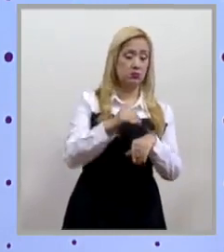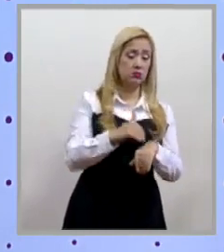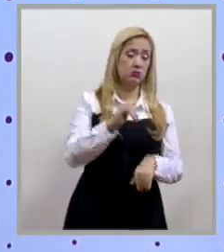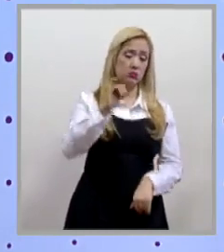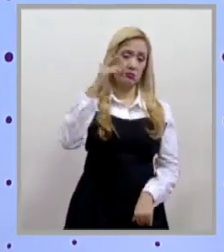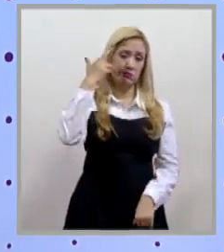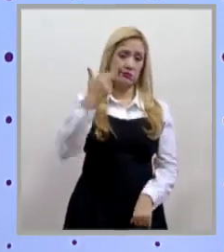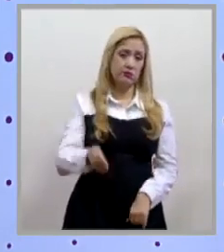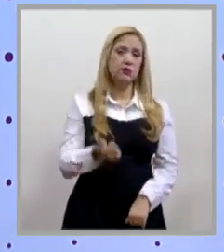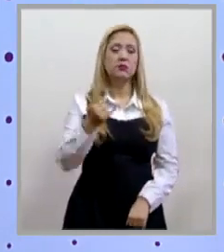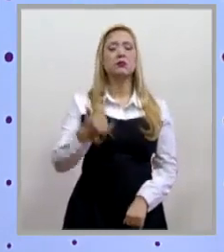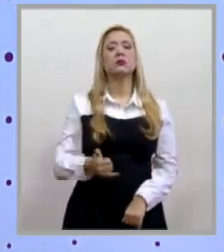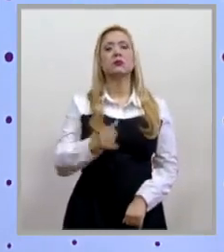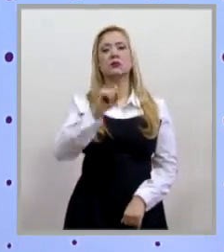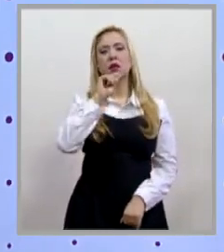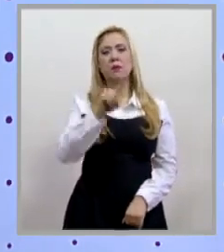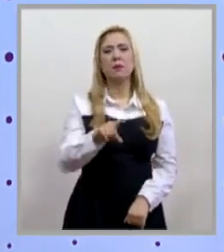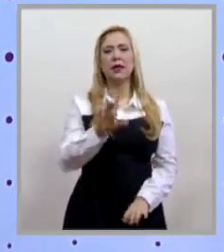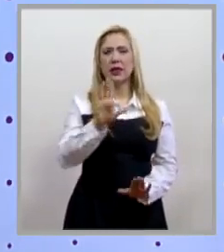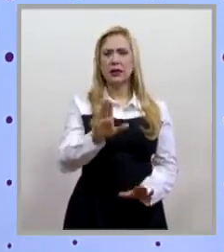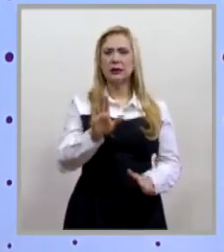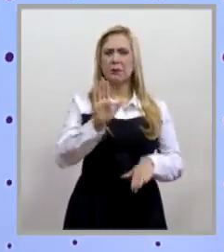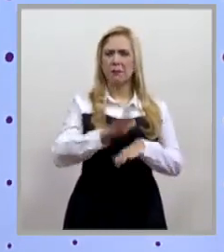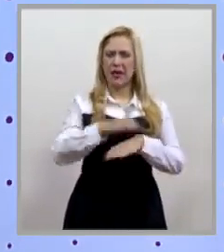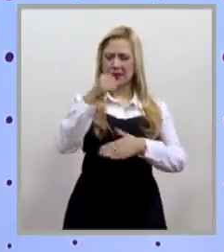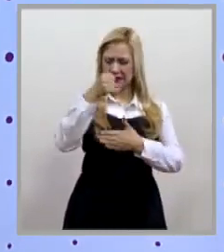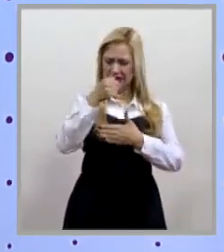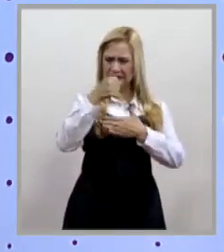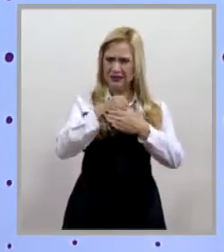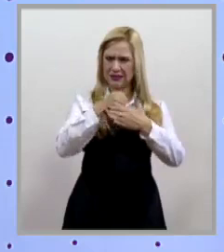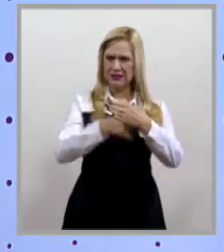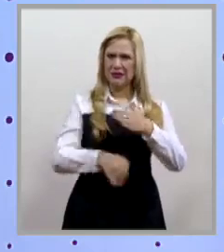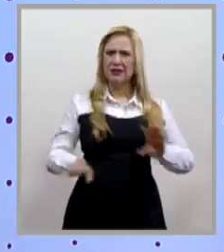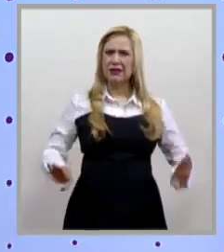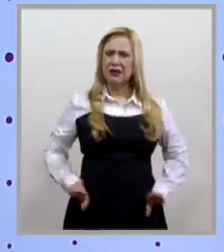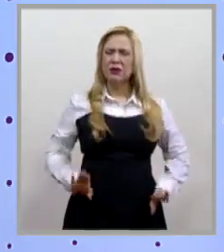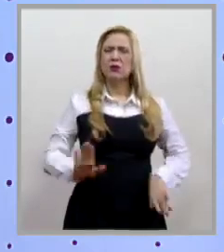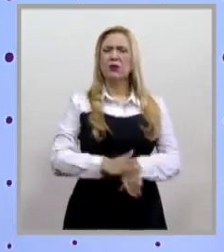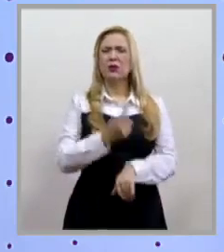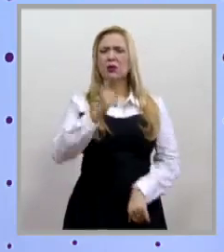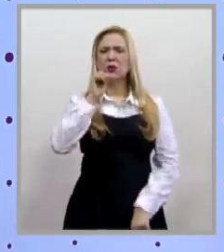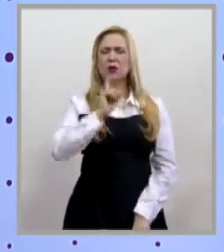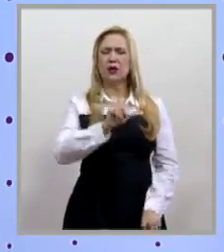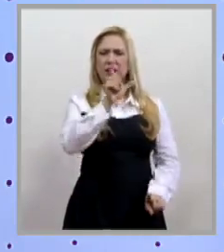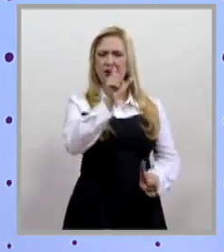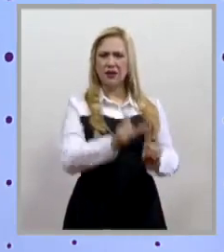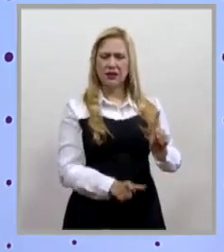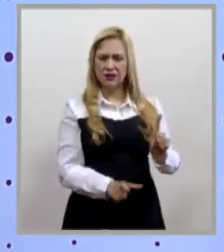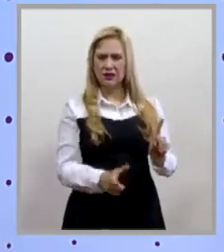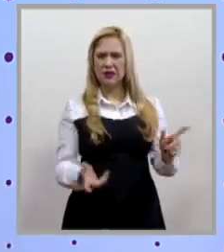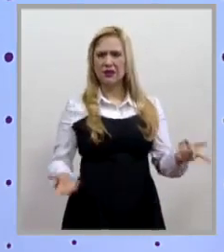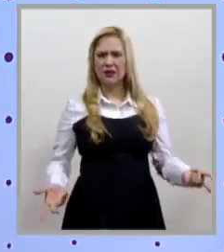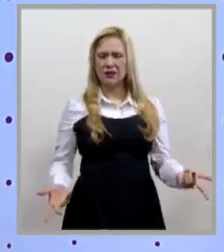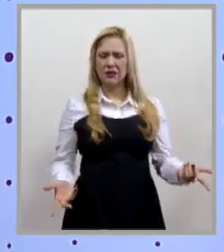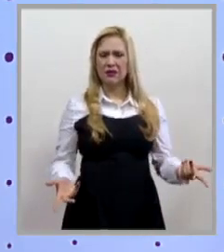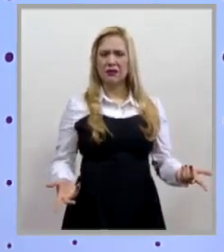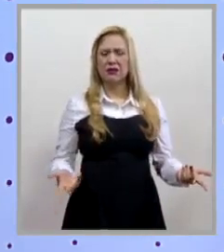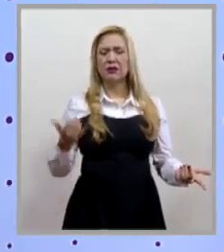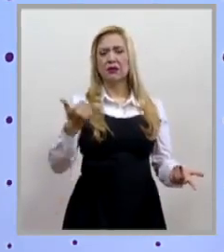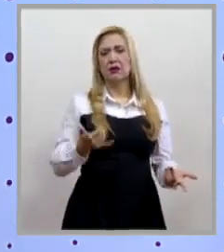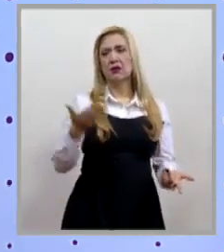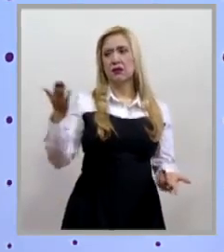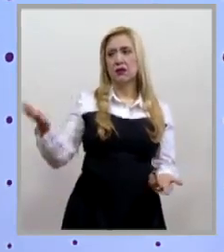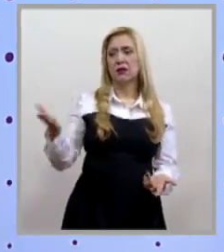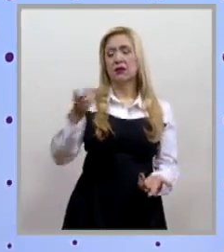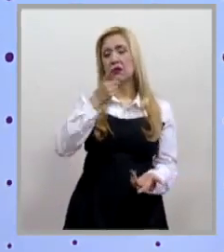que sí habría que ser muy exhaustivos en las razones de género. Creo que desde la perspectiva que también nos ha manejado la doctora